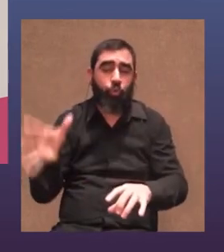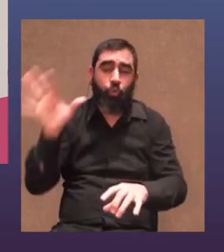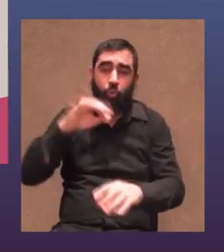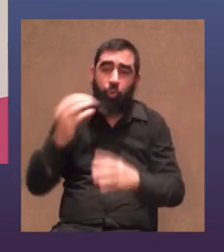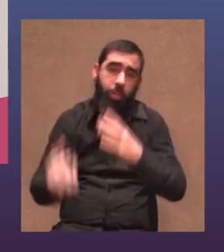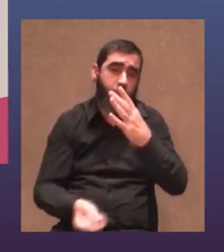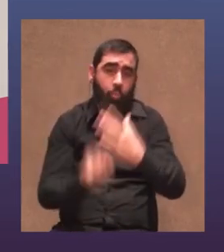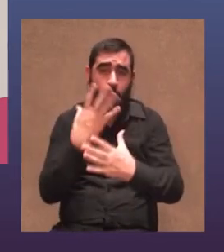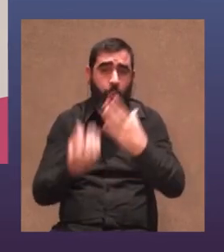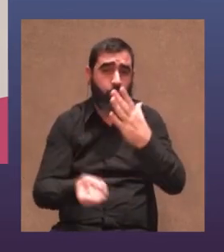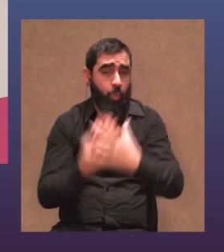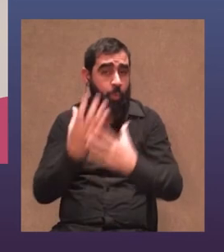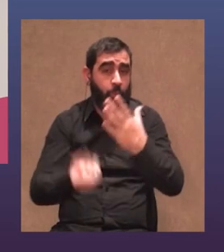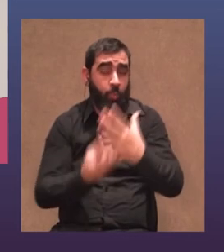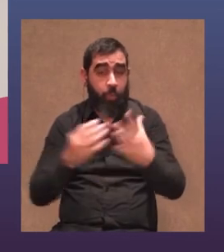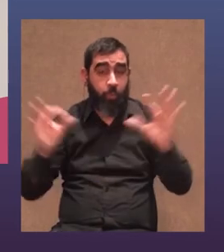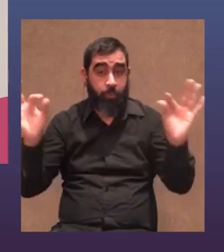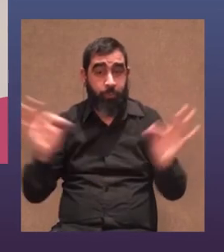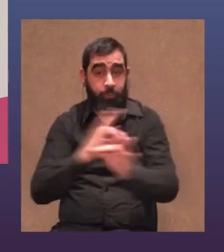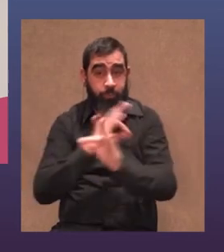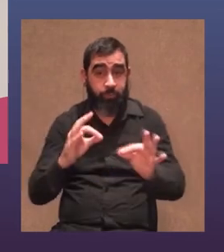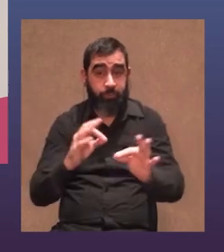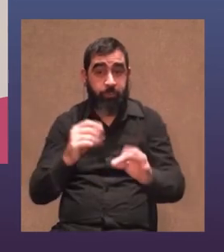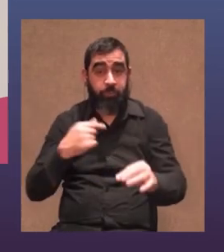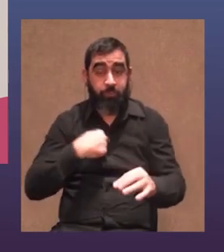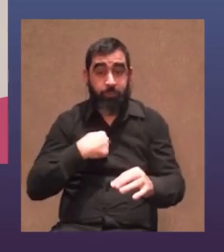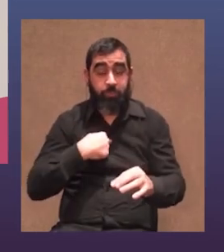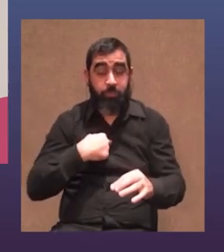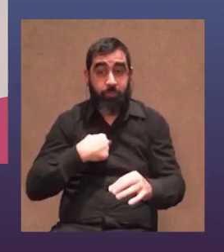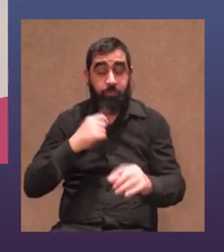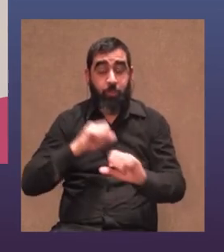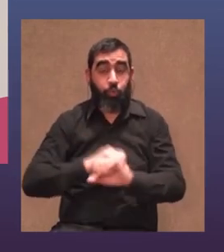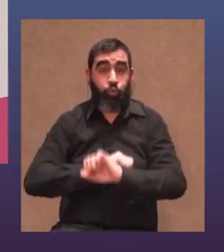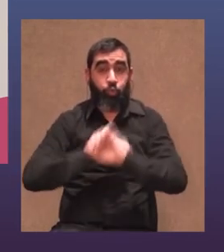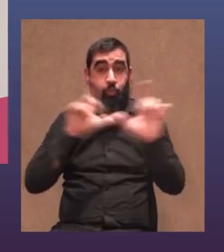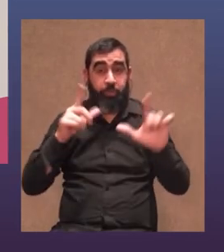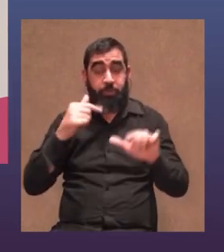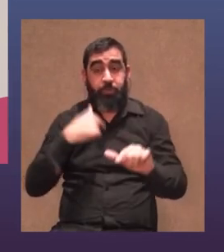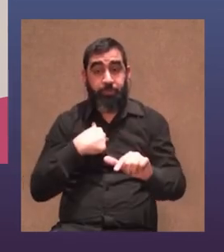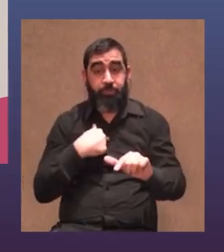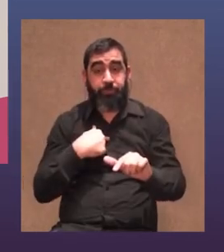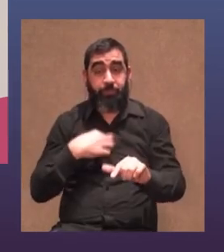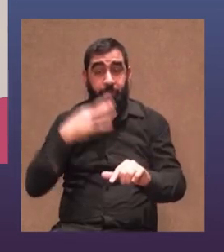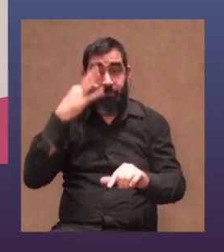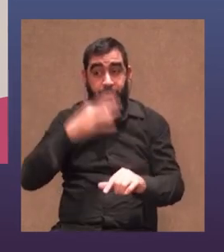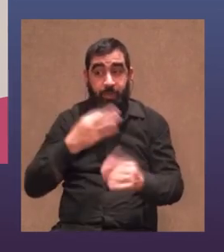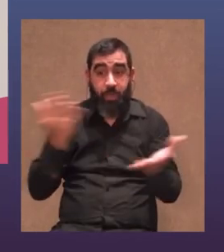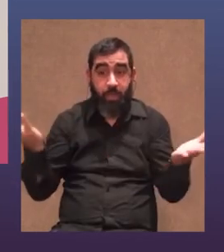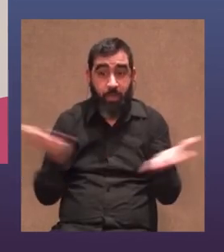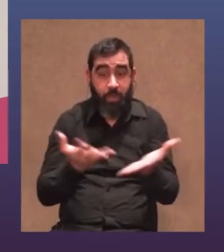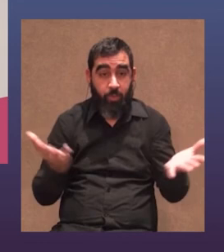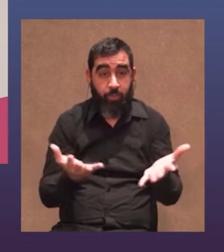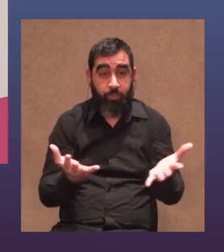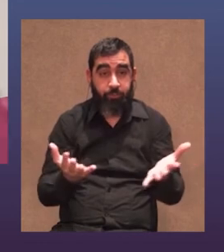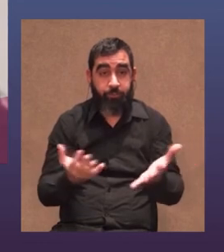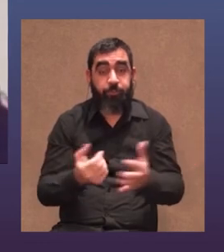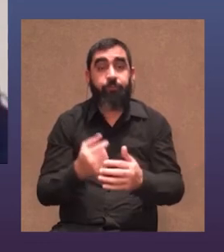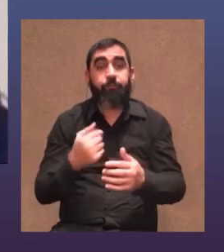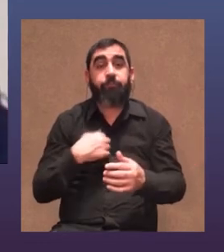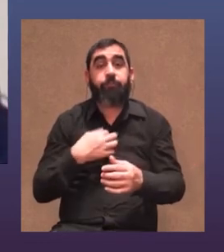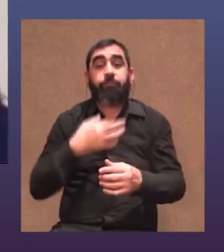es algo nuevo, entonces eso a mí como que me sorprende de lo que es la actualidad,